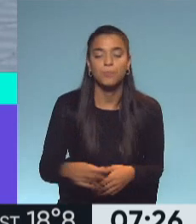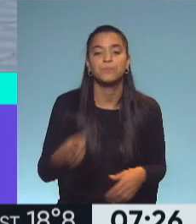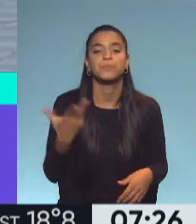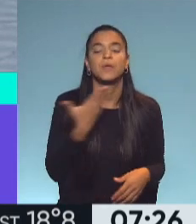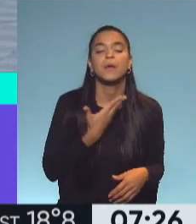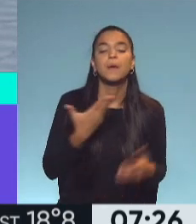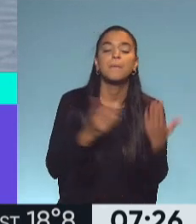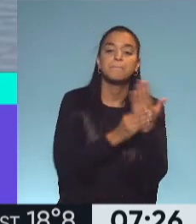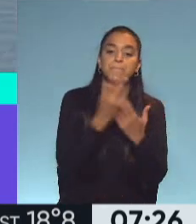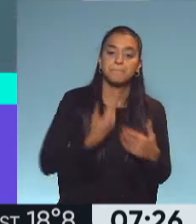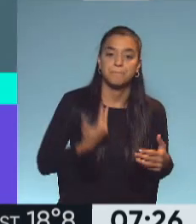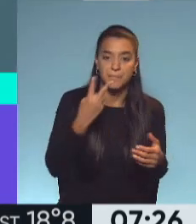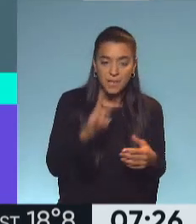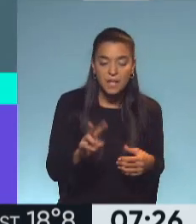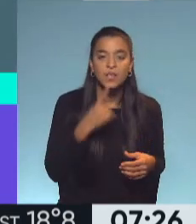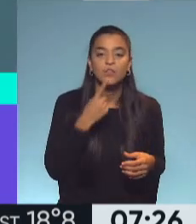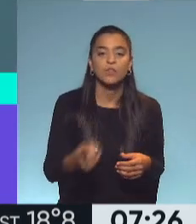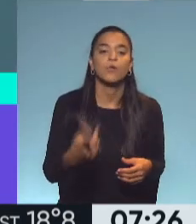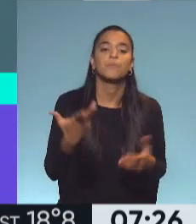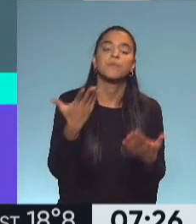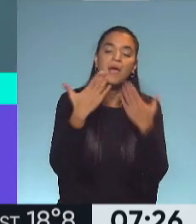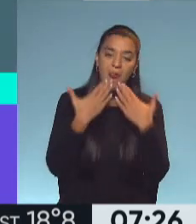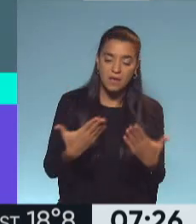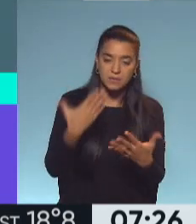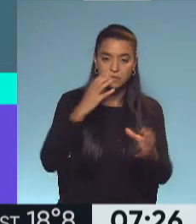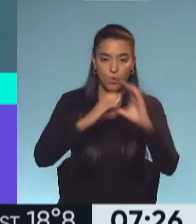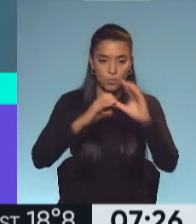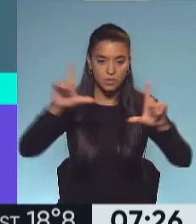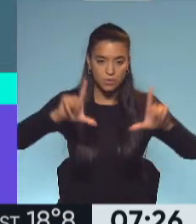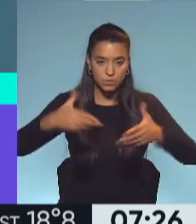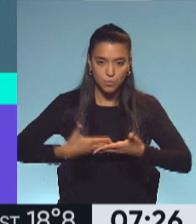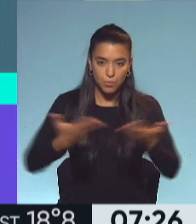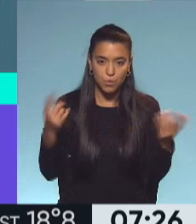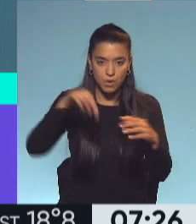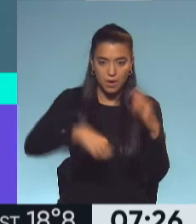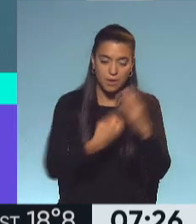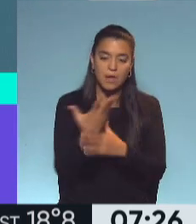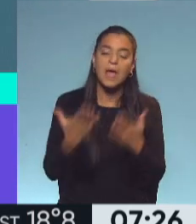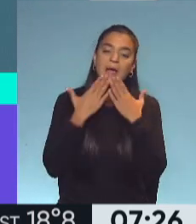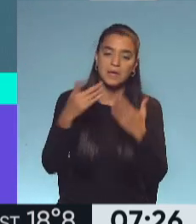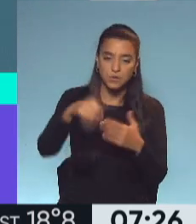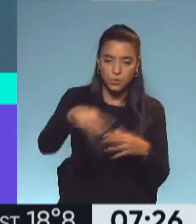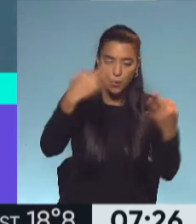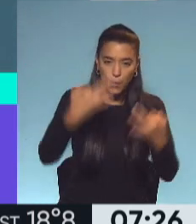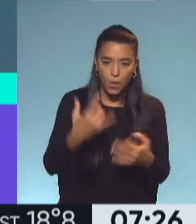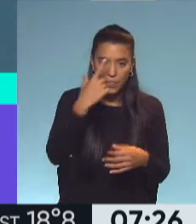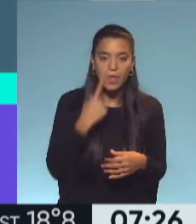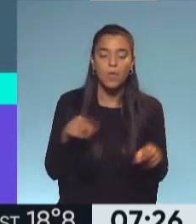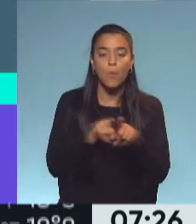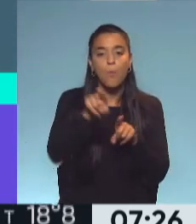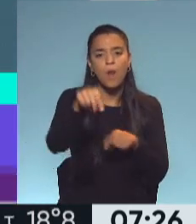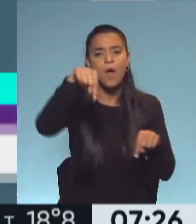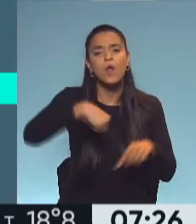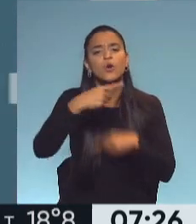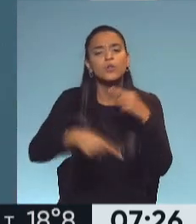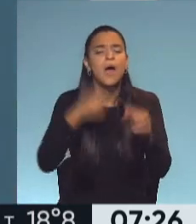Viceministro de Salud de la Provincia de Buenos Aires, Nicolás Kreplak, muchísimas gracias por esta comunicación con la televisión pública durante la mañana. Gracias a ustedes, que tengan un buen día. Igualmente. Y